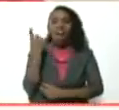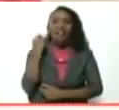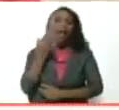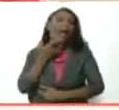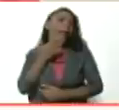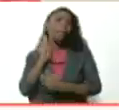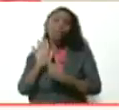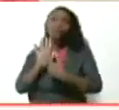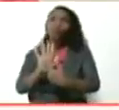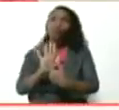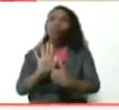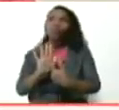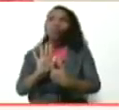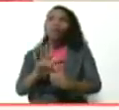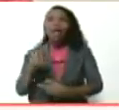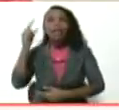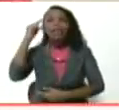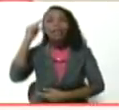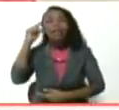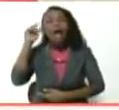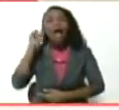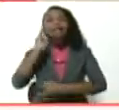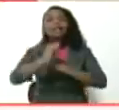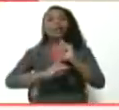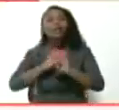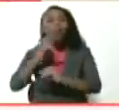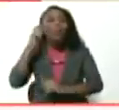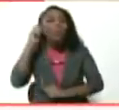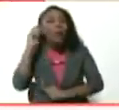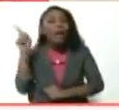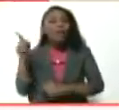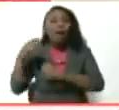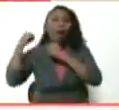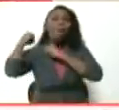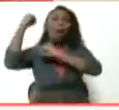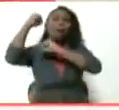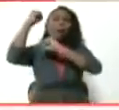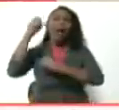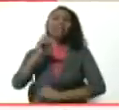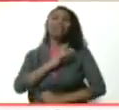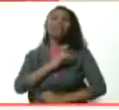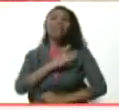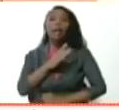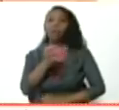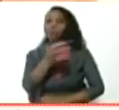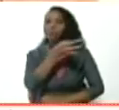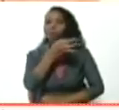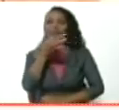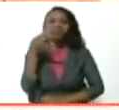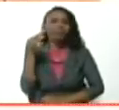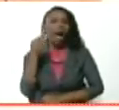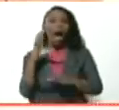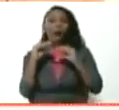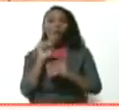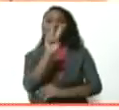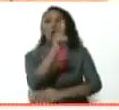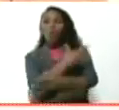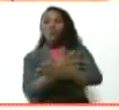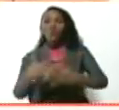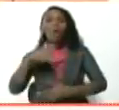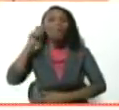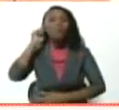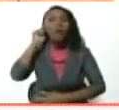ejemplo, Día Internacional de la Mujer, hubo una manifestación en Chile extraordinaria. Hablan de 2 millones de